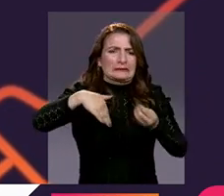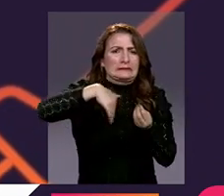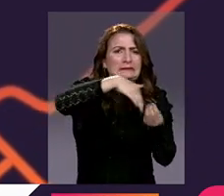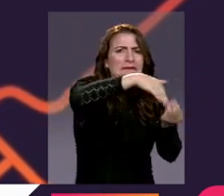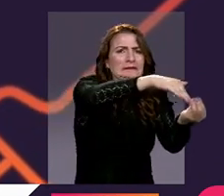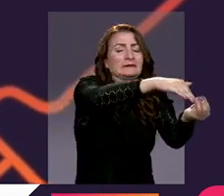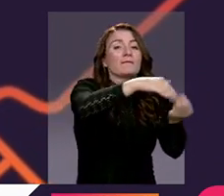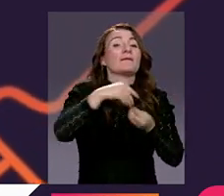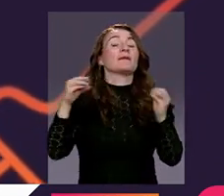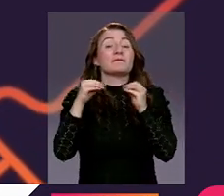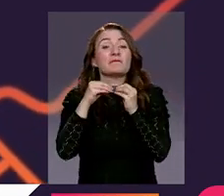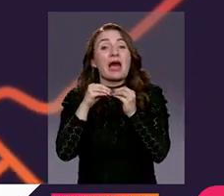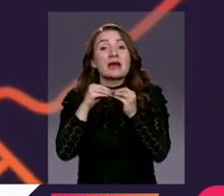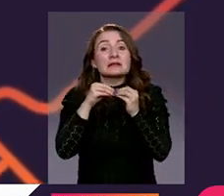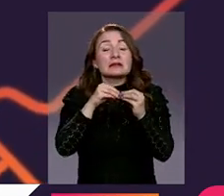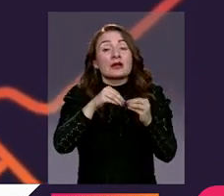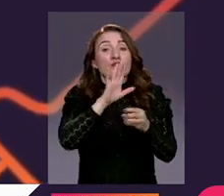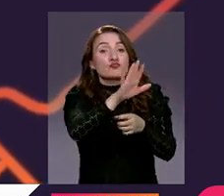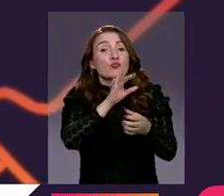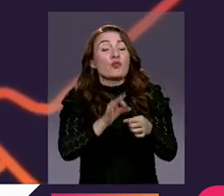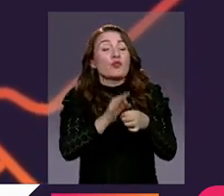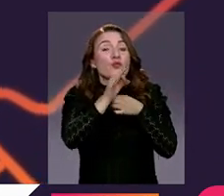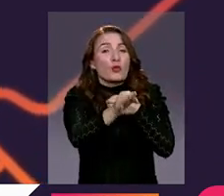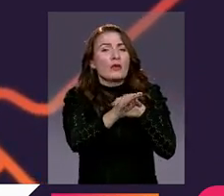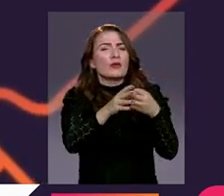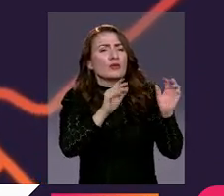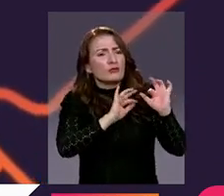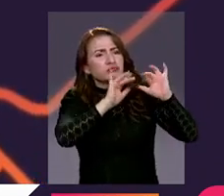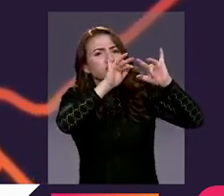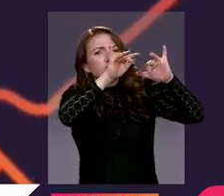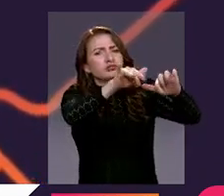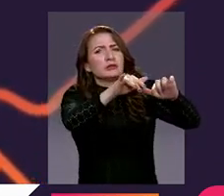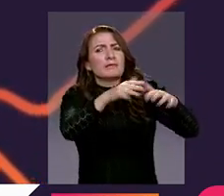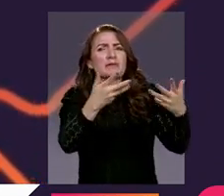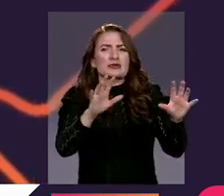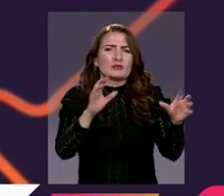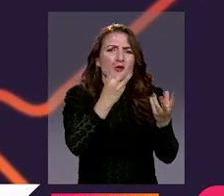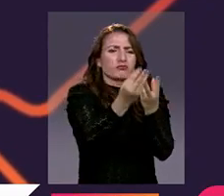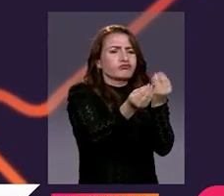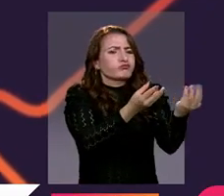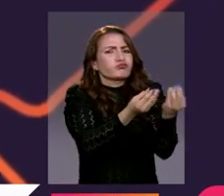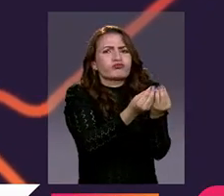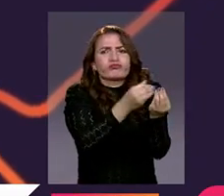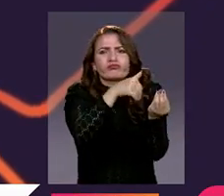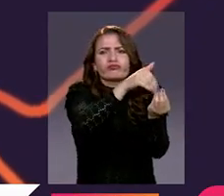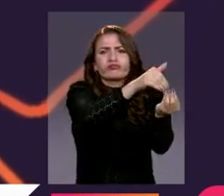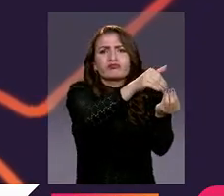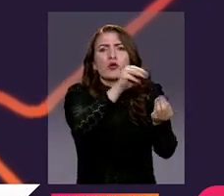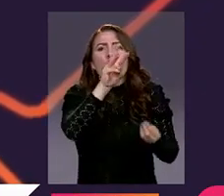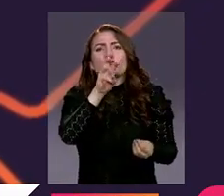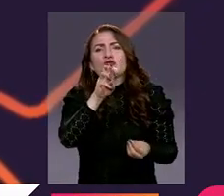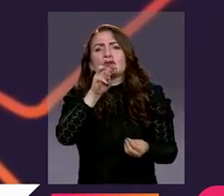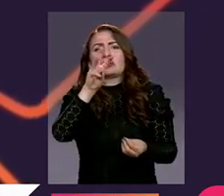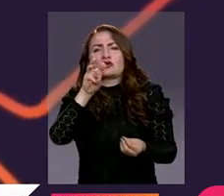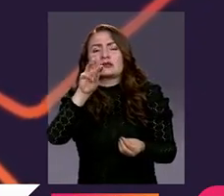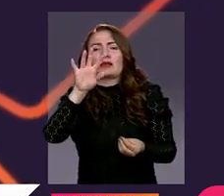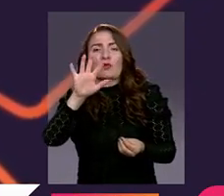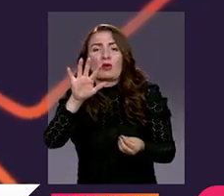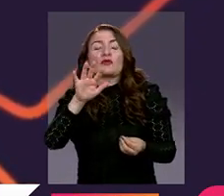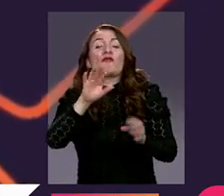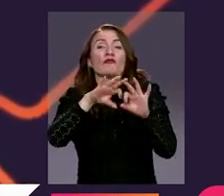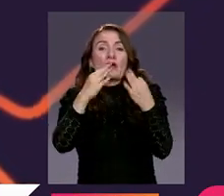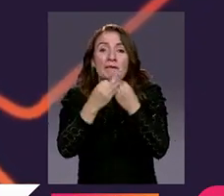últimos días. En la cabecera municipal están albergadas más de 884 familias víctimas de desplazamiento, que suman